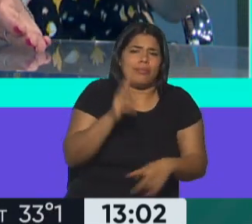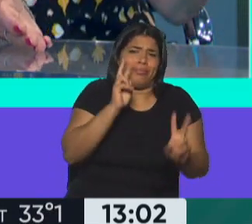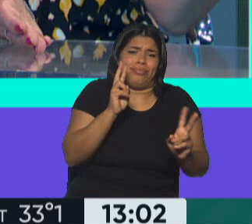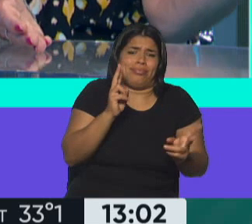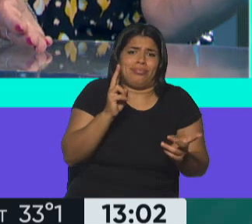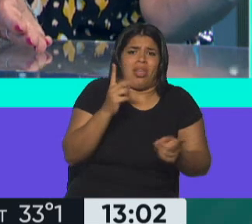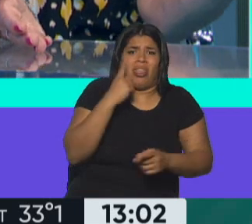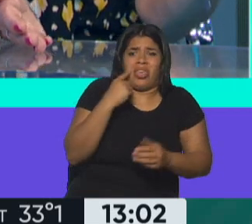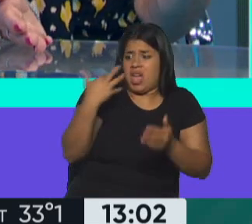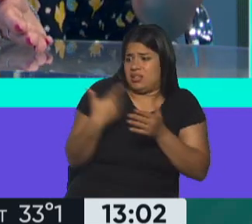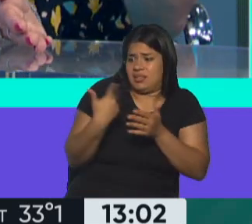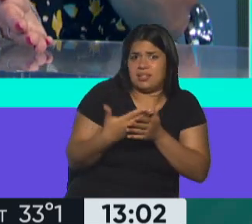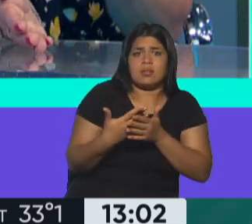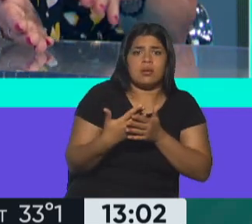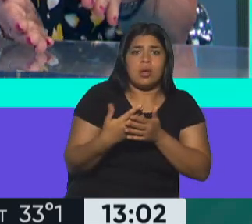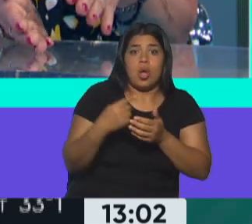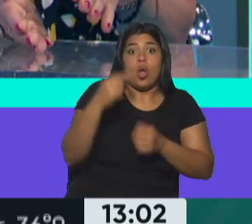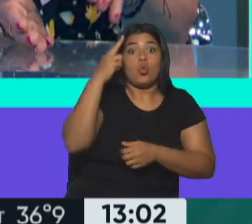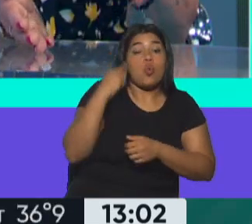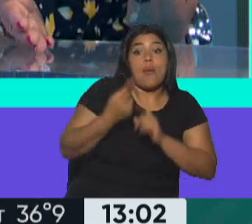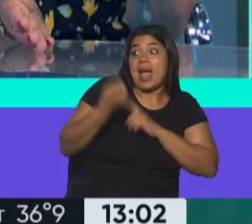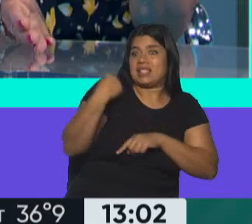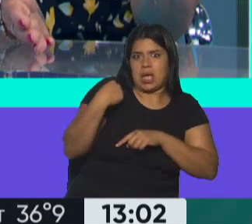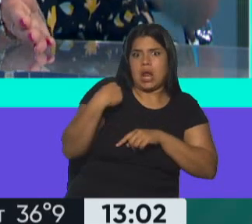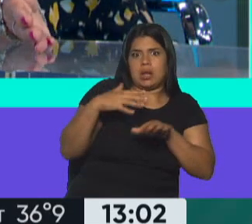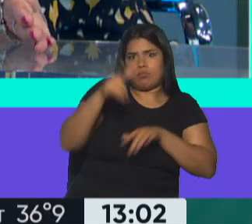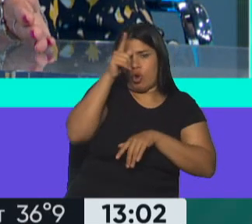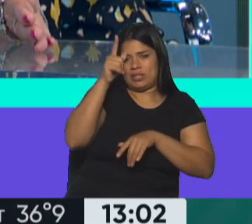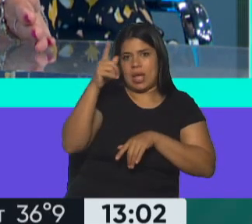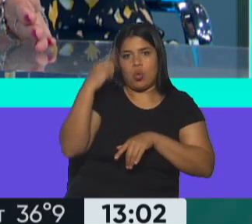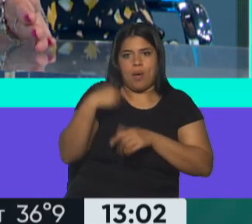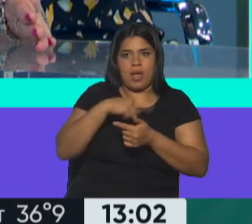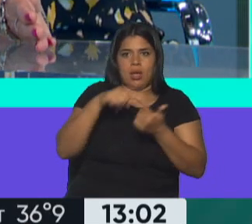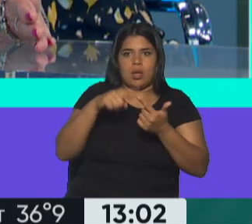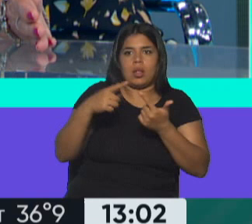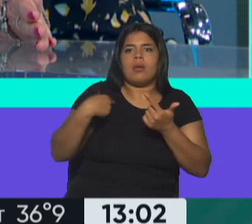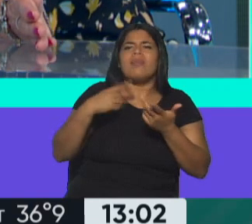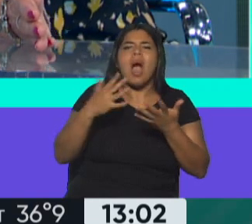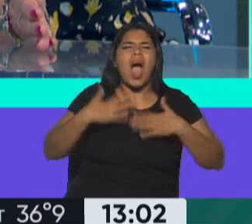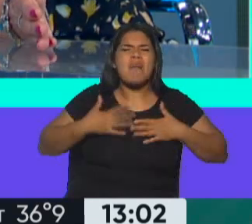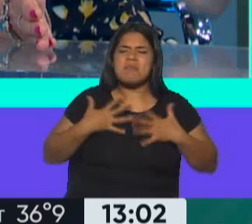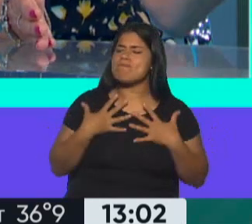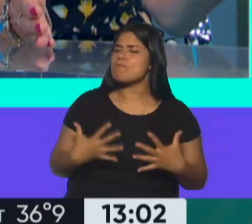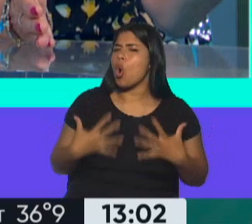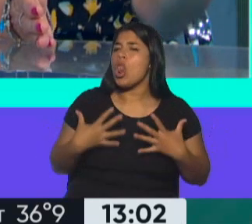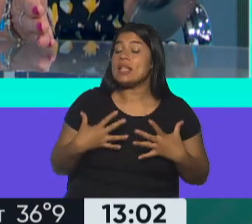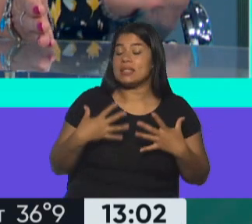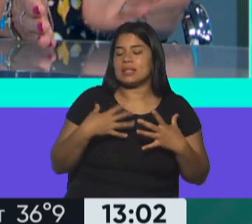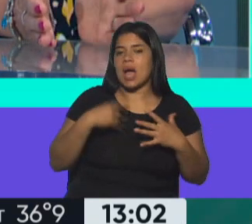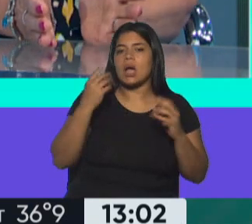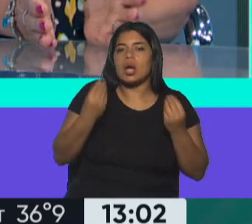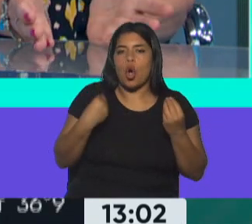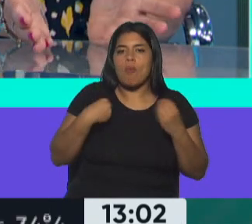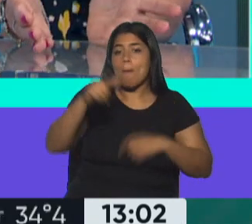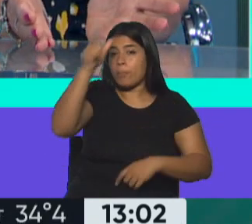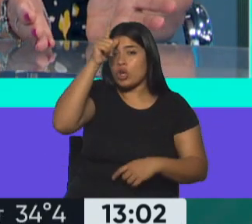3 el otro día algo que también me molestó le tapaban la cara con esa cinta negra a